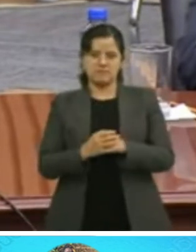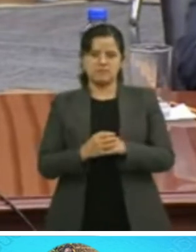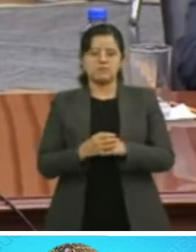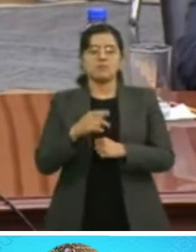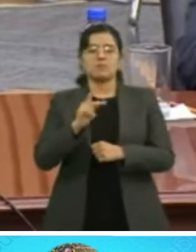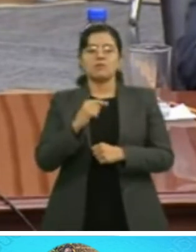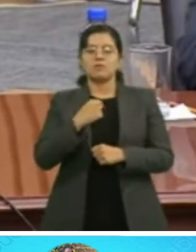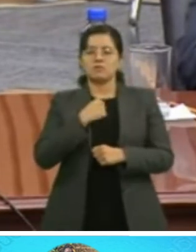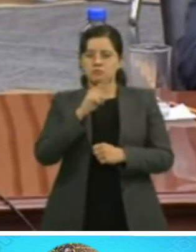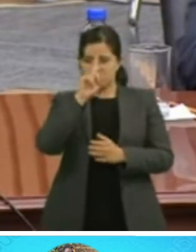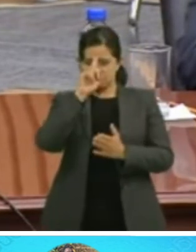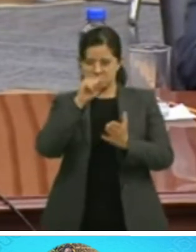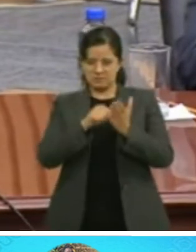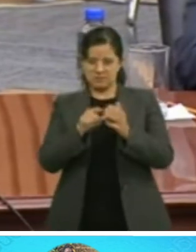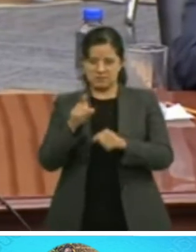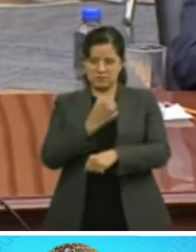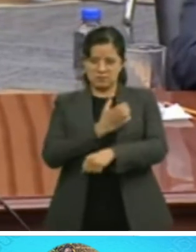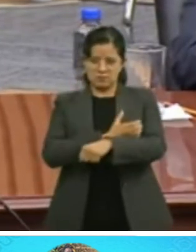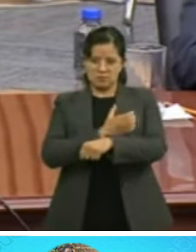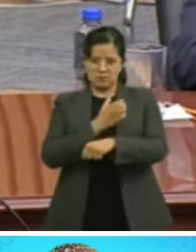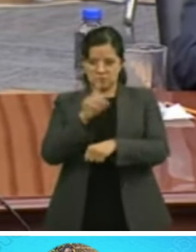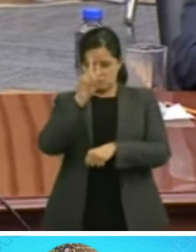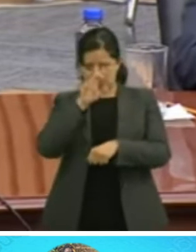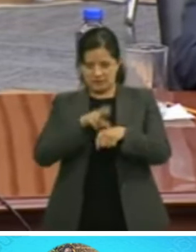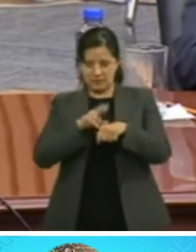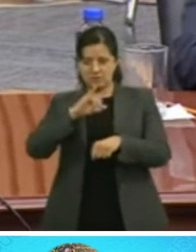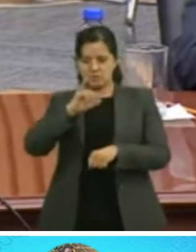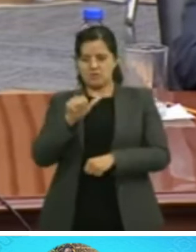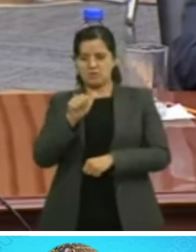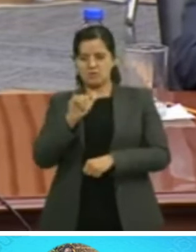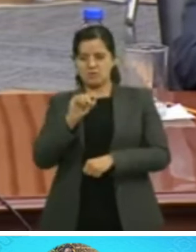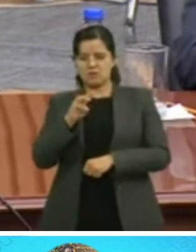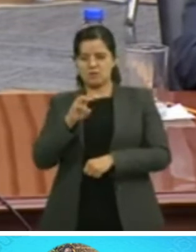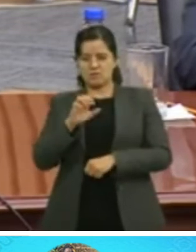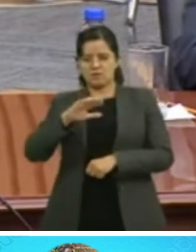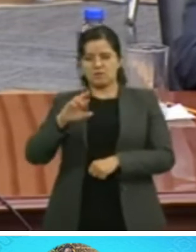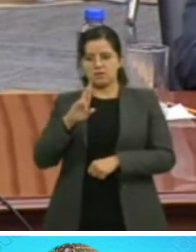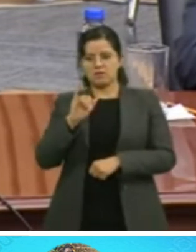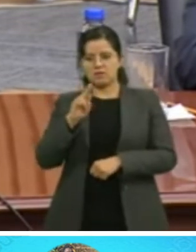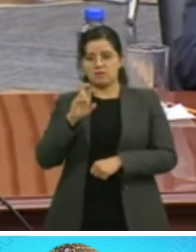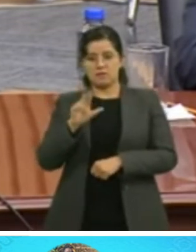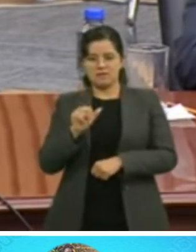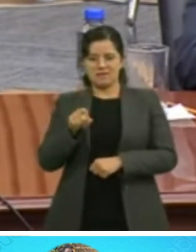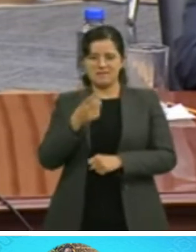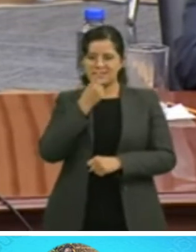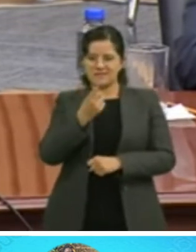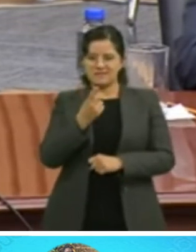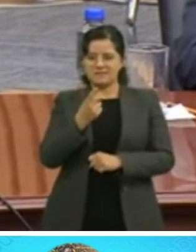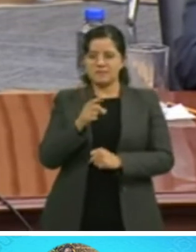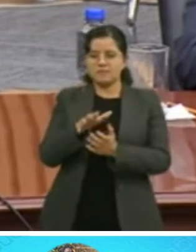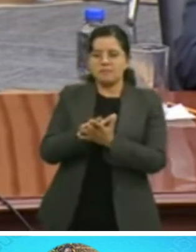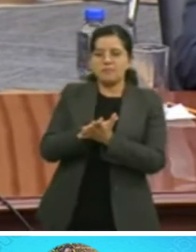desatinado el comentario que hizo el consejero Jaime Rivera, sobre todo en la última parte, donde habla que la mayoría